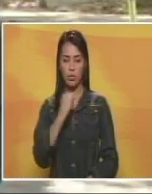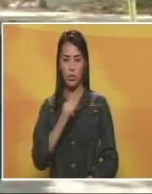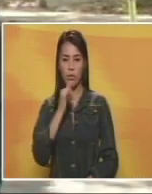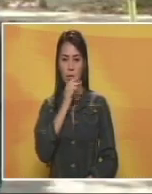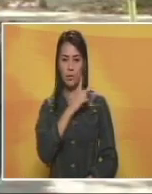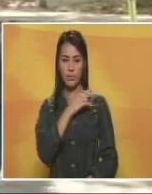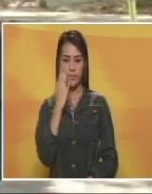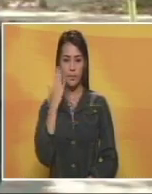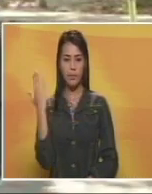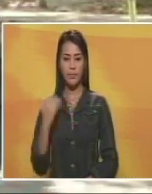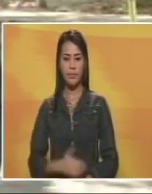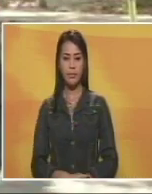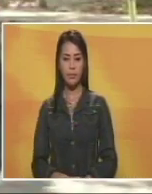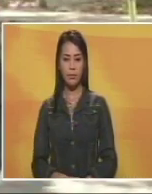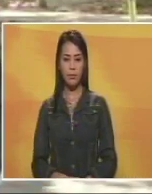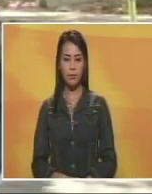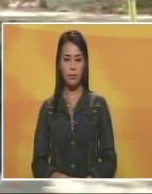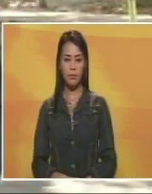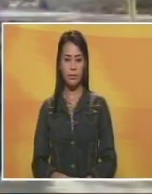hora desde el estado Zulia.